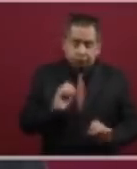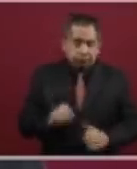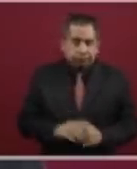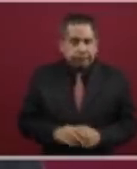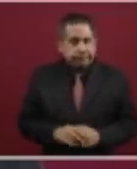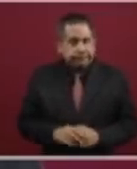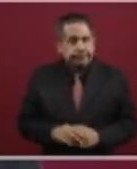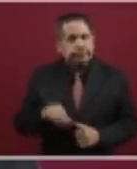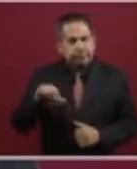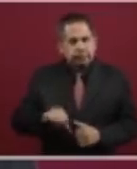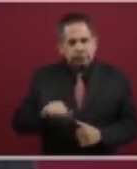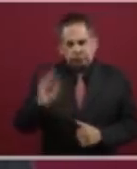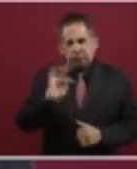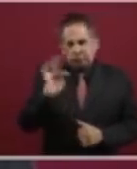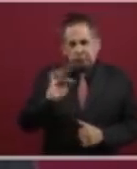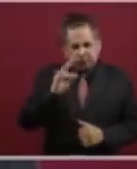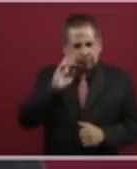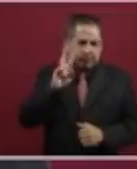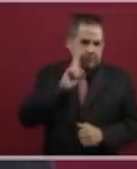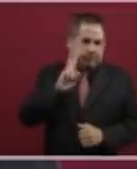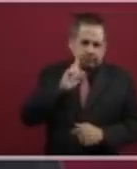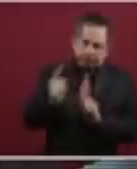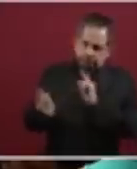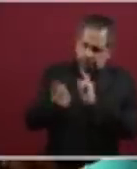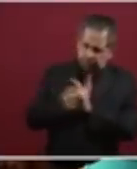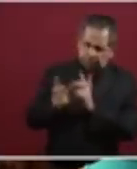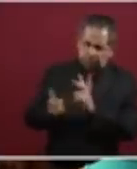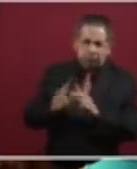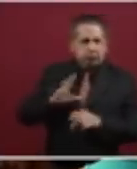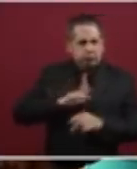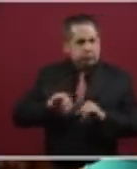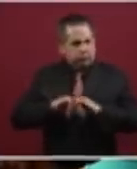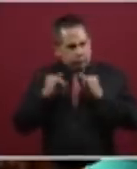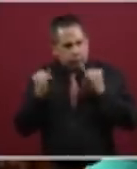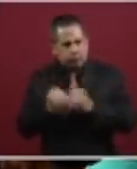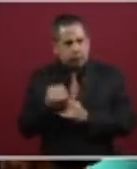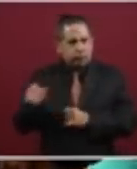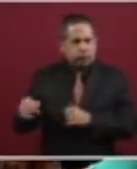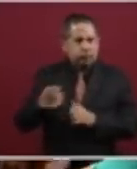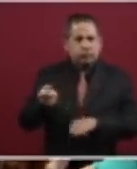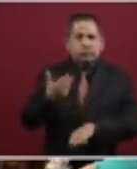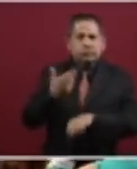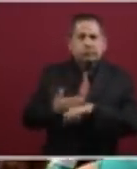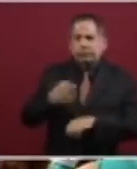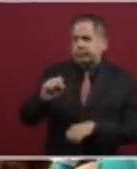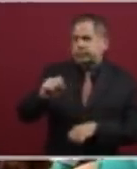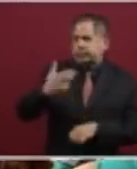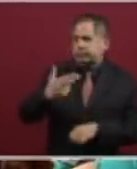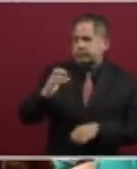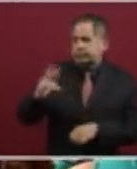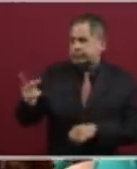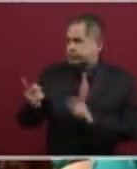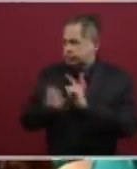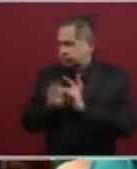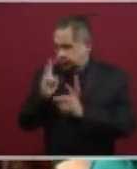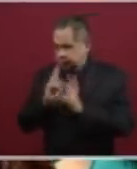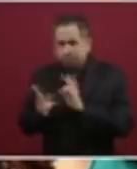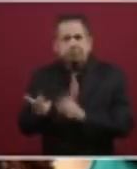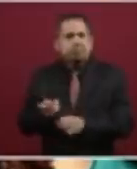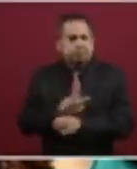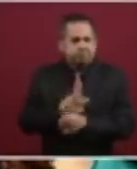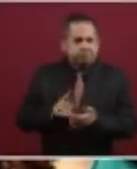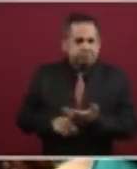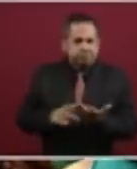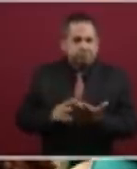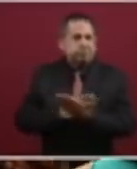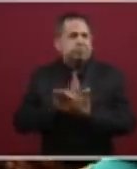Hoy posiblemente lo vea, porque tenemos reunión para atender los